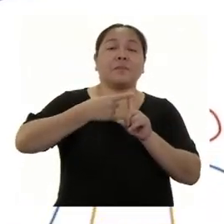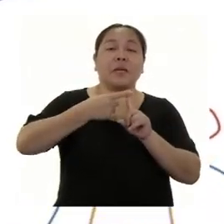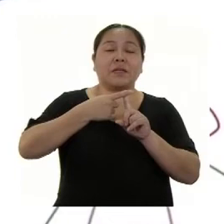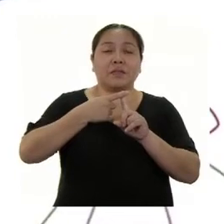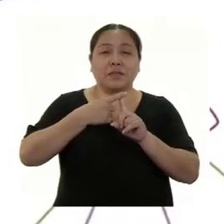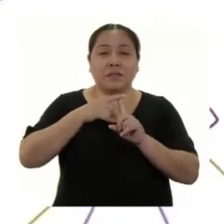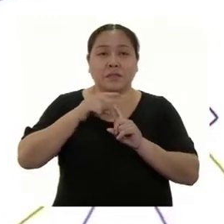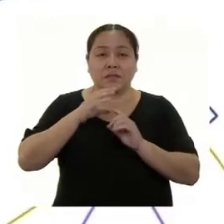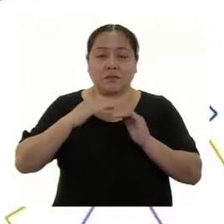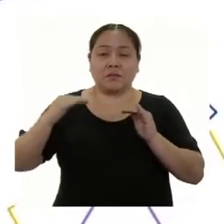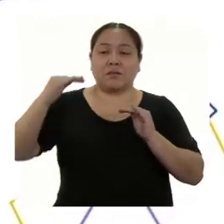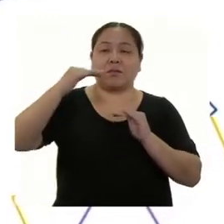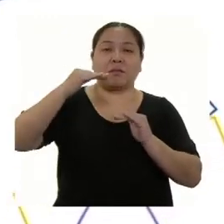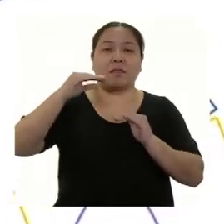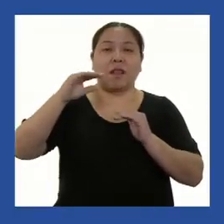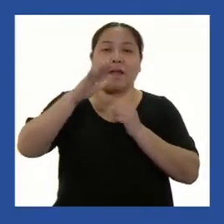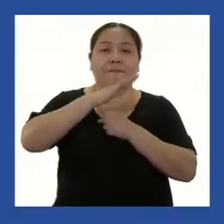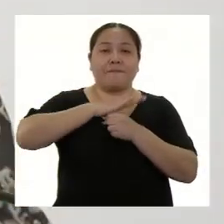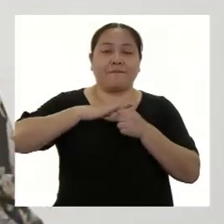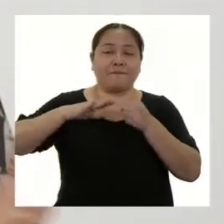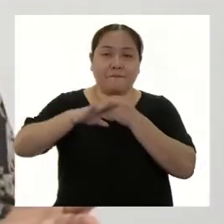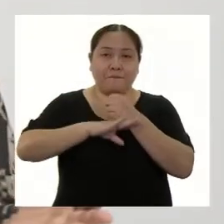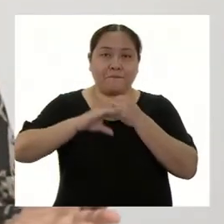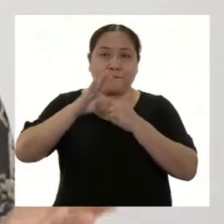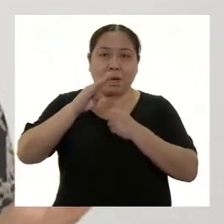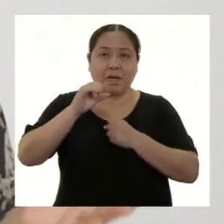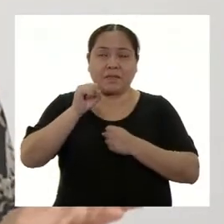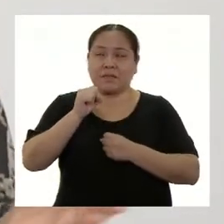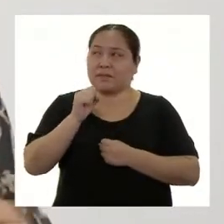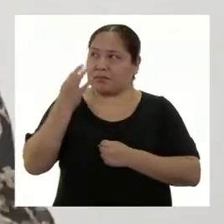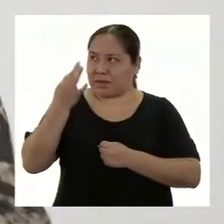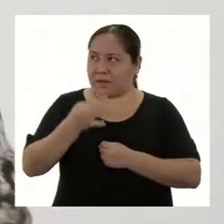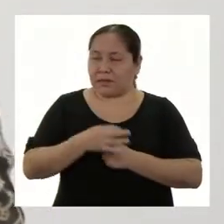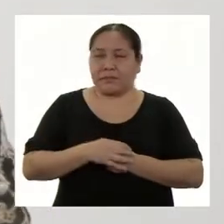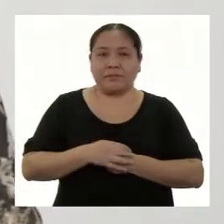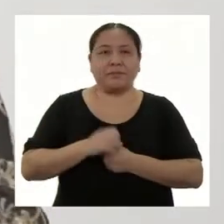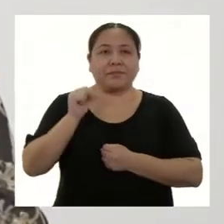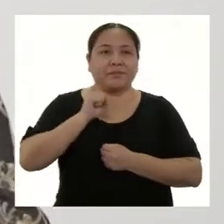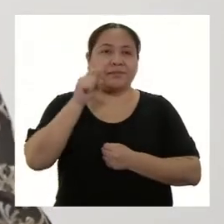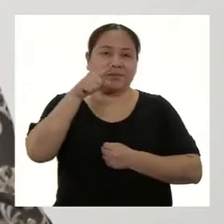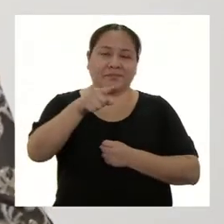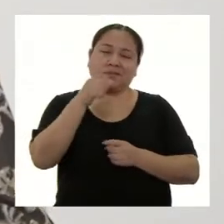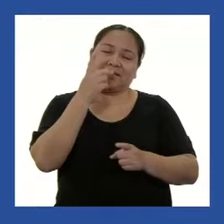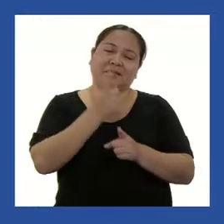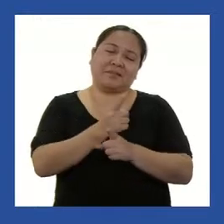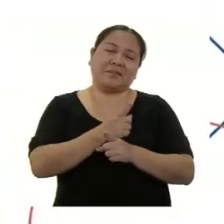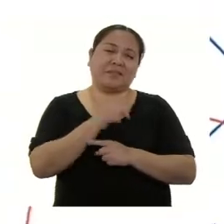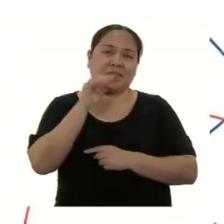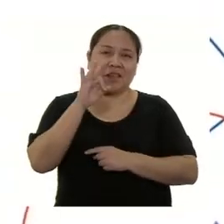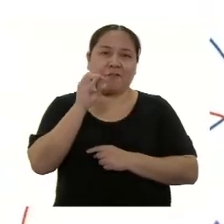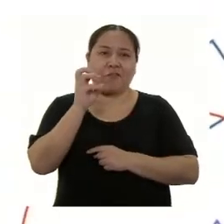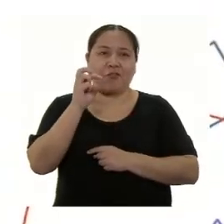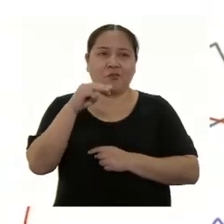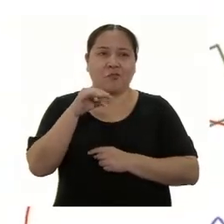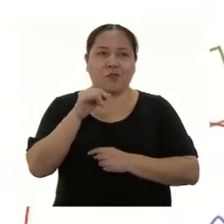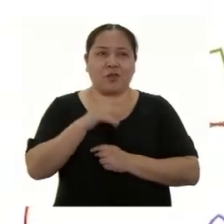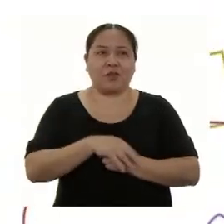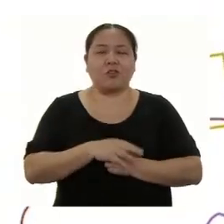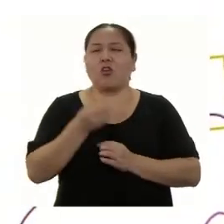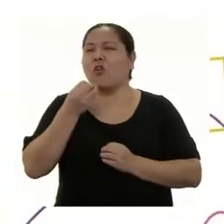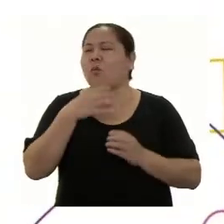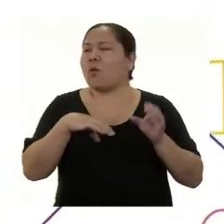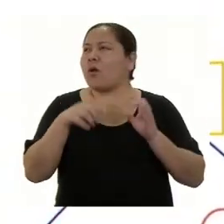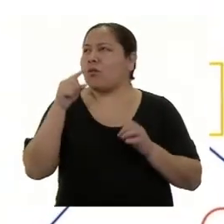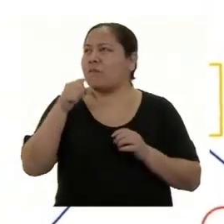de la superficie de la base, ¿cierto? Muy bien, claro, esa es la fórmula. ¿Y cómo